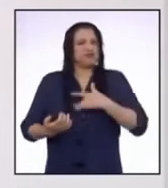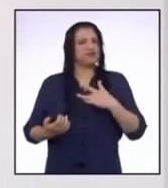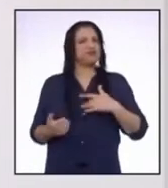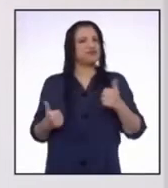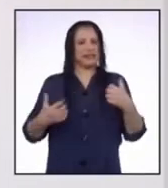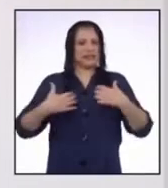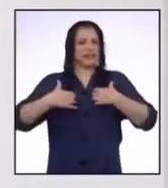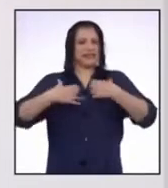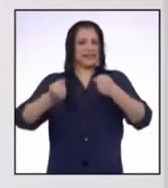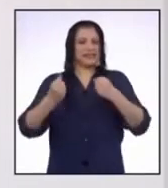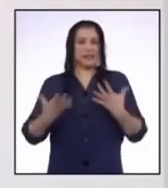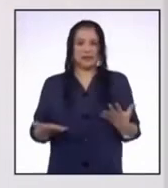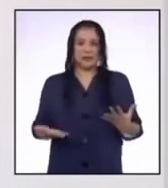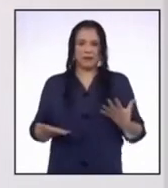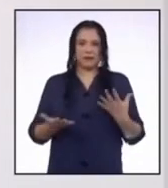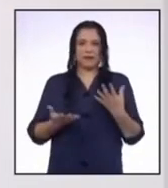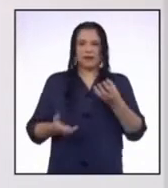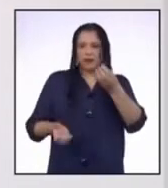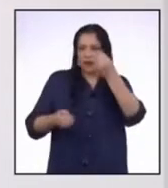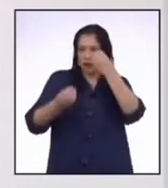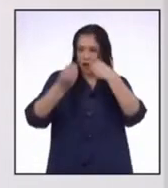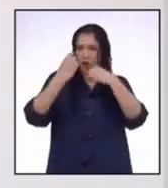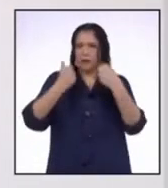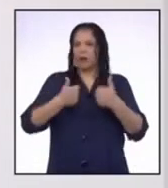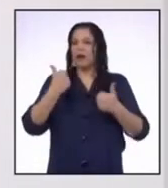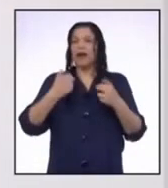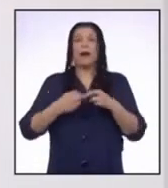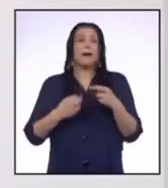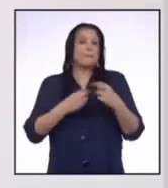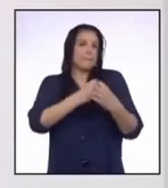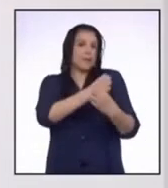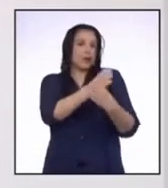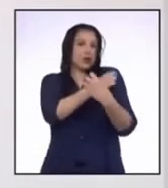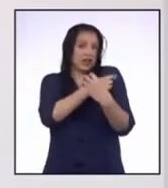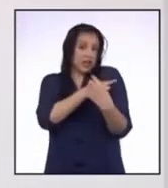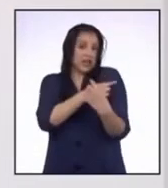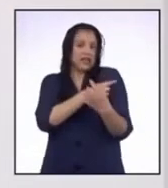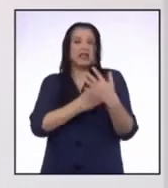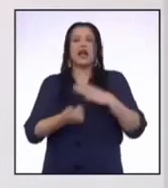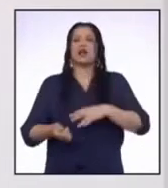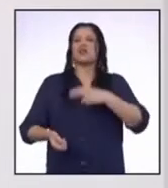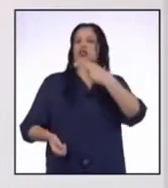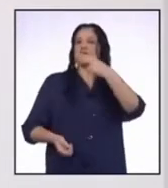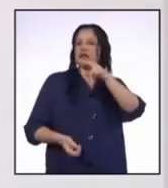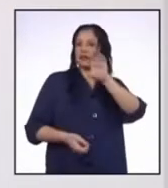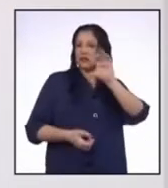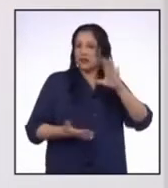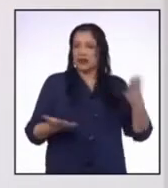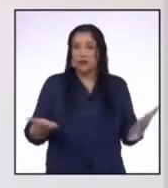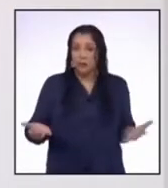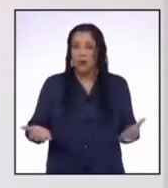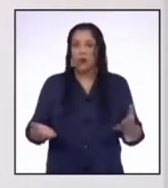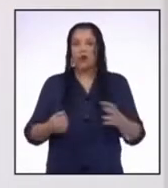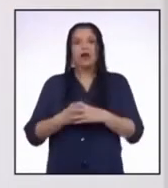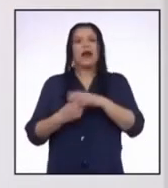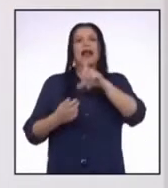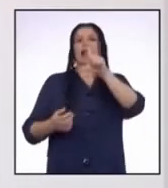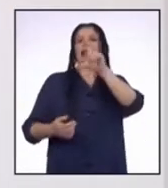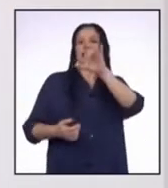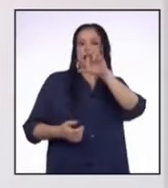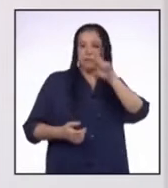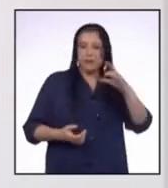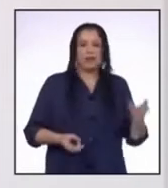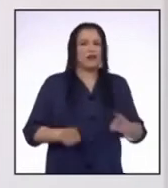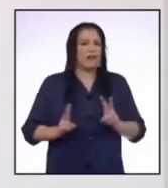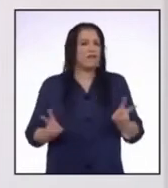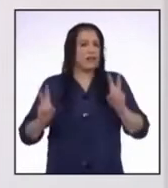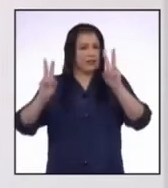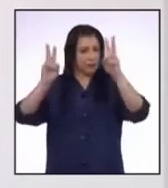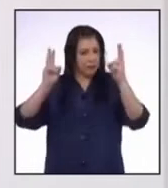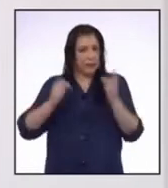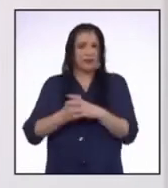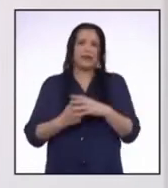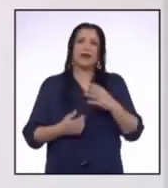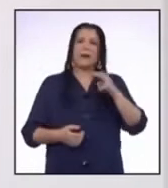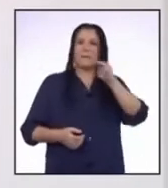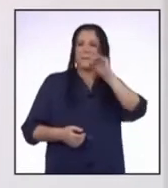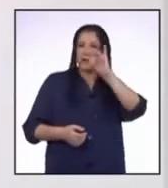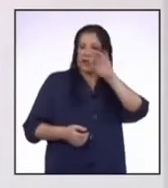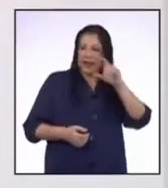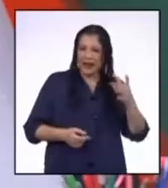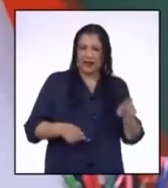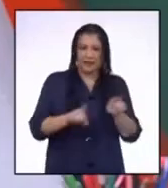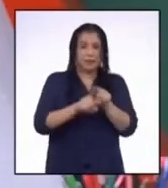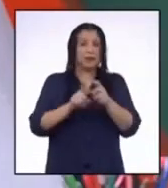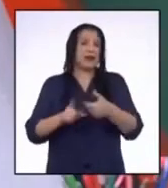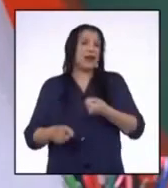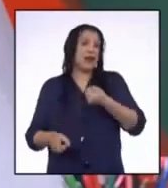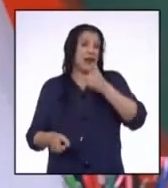sana. Esos nutrientes son las proteínas, los hidratos de carbono, los lípidos, las vitaminas, los minerales y el